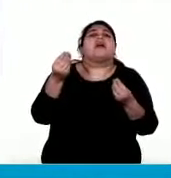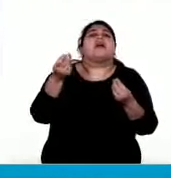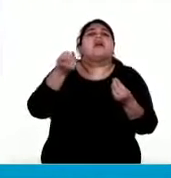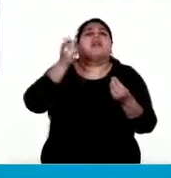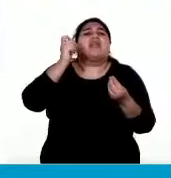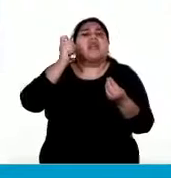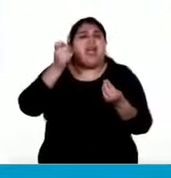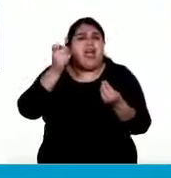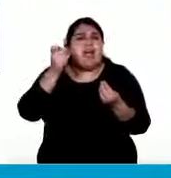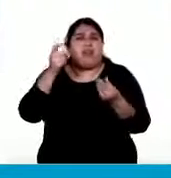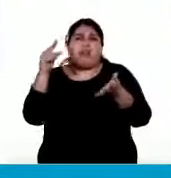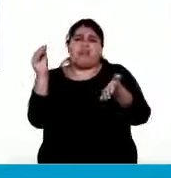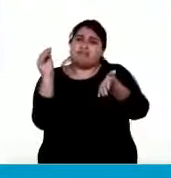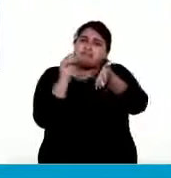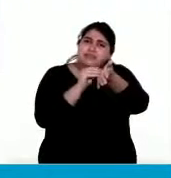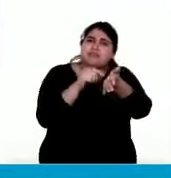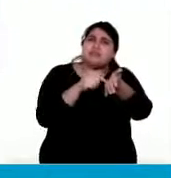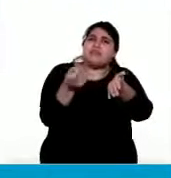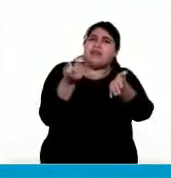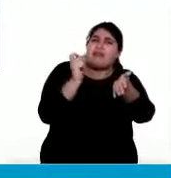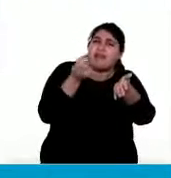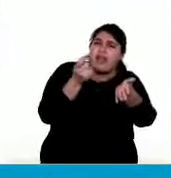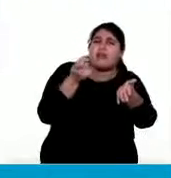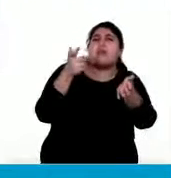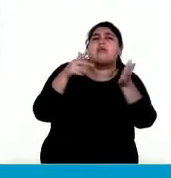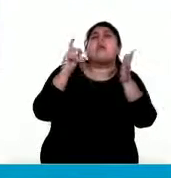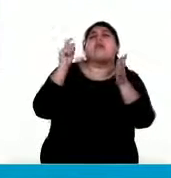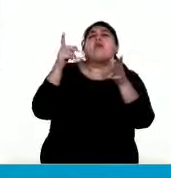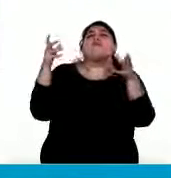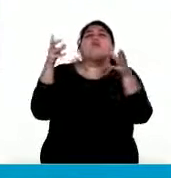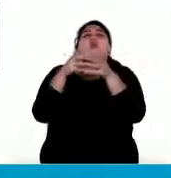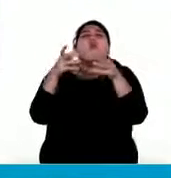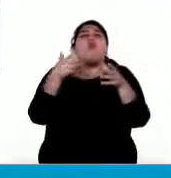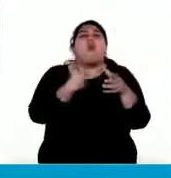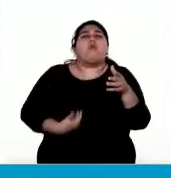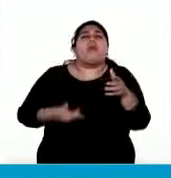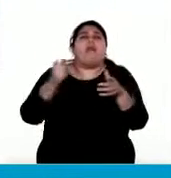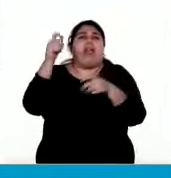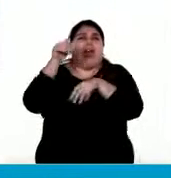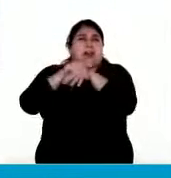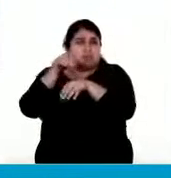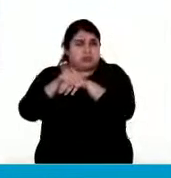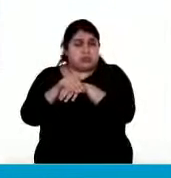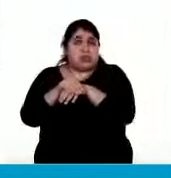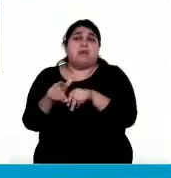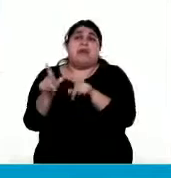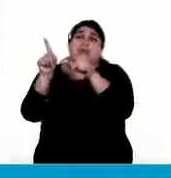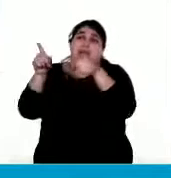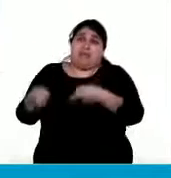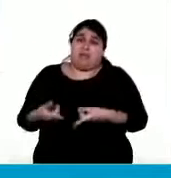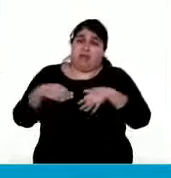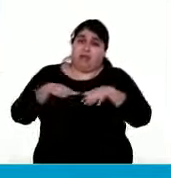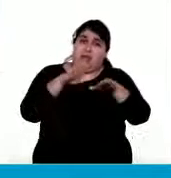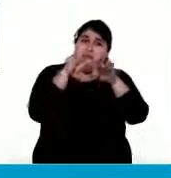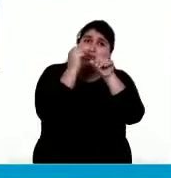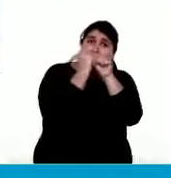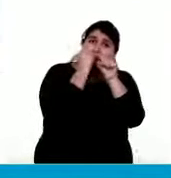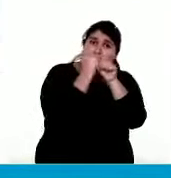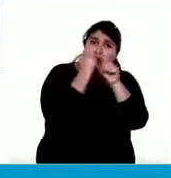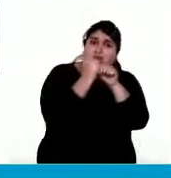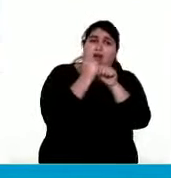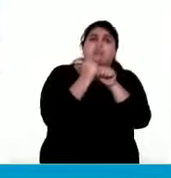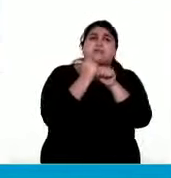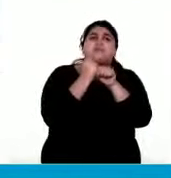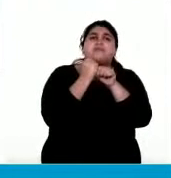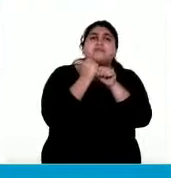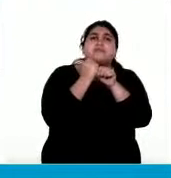quién lo aplicaría del Ejecutivo, pero que a la vez lo podrían tener